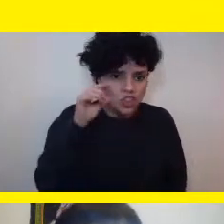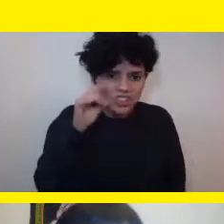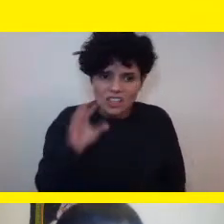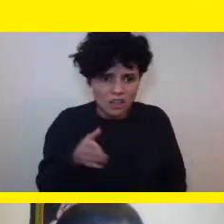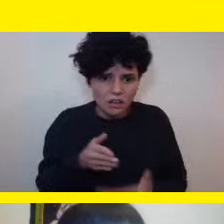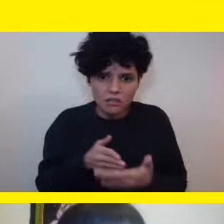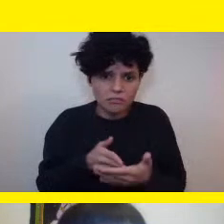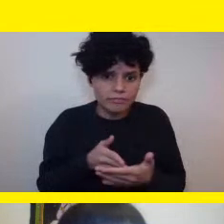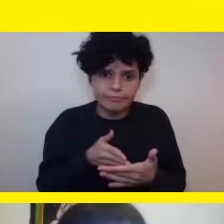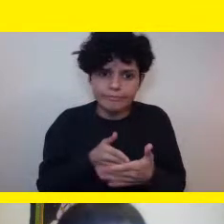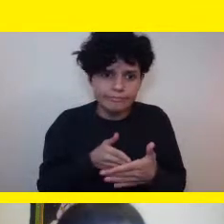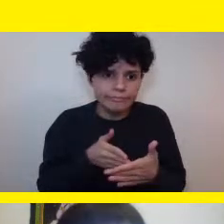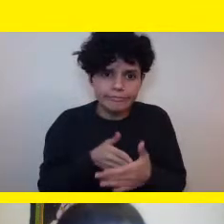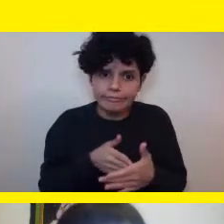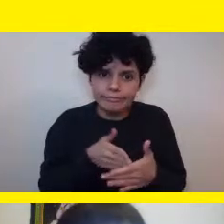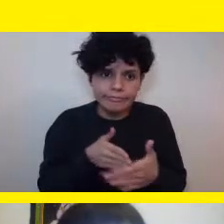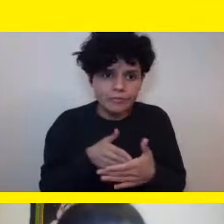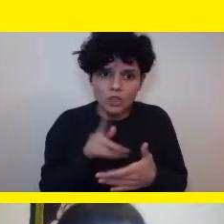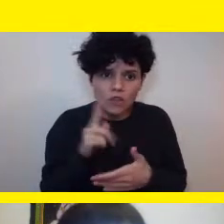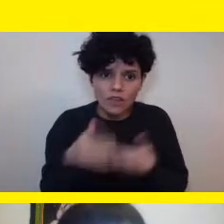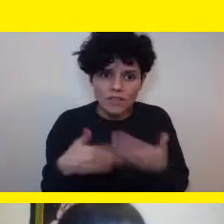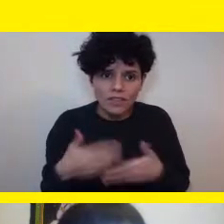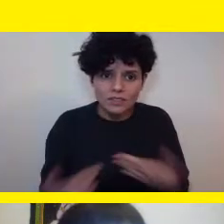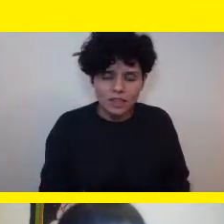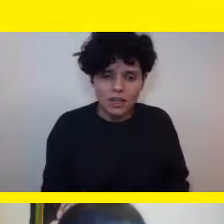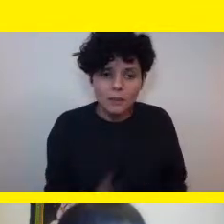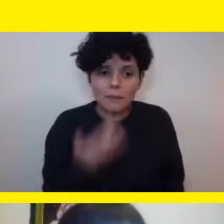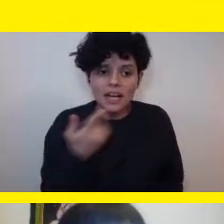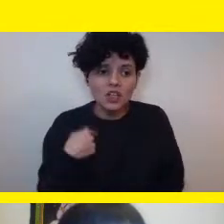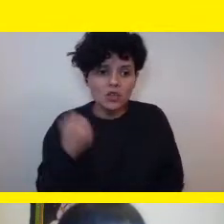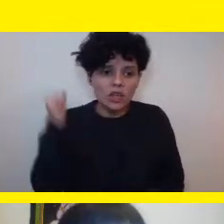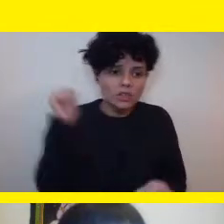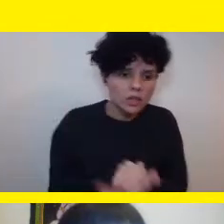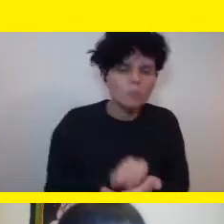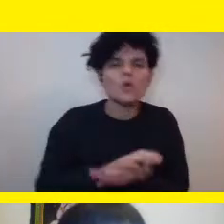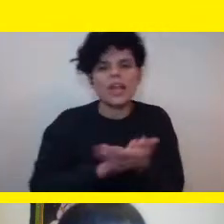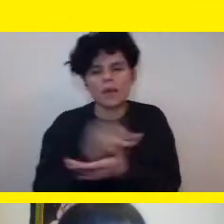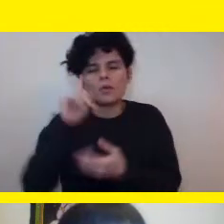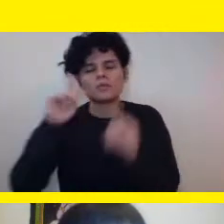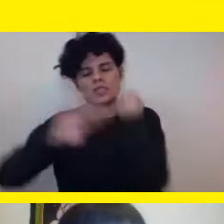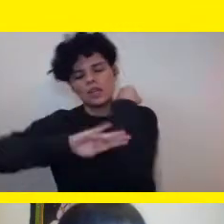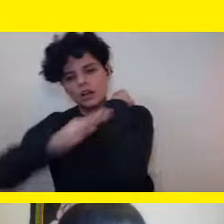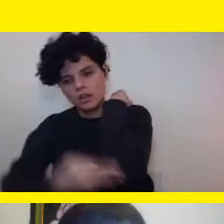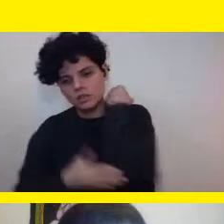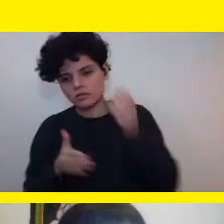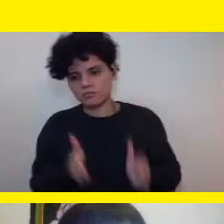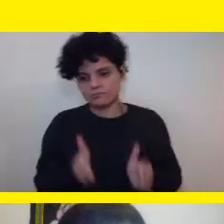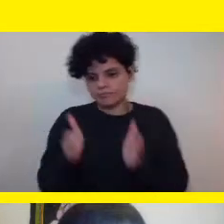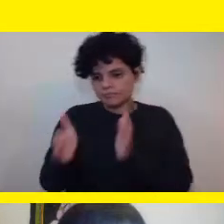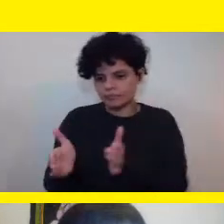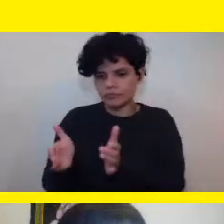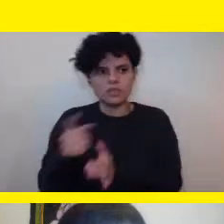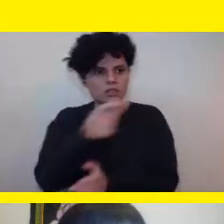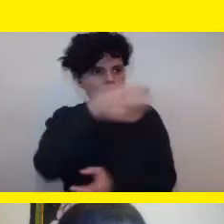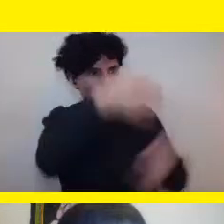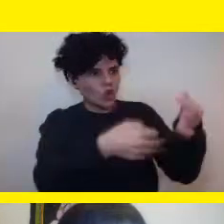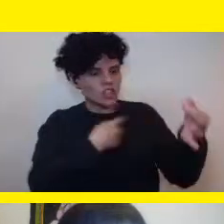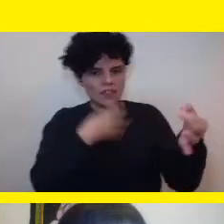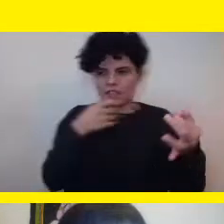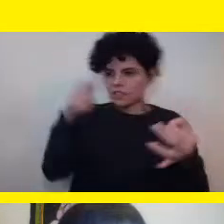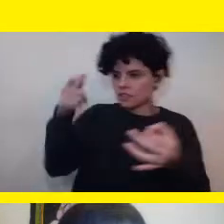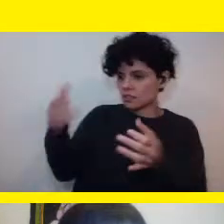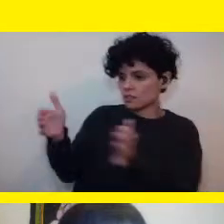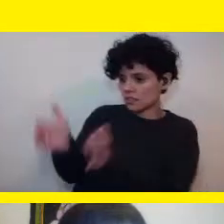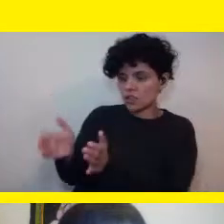parte? ¿Para qué voy a presentar una querella, por ejemplo, por los nonatos si ya sé, hay un pronunciamiento que la Corte no los considera sujeto de